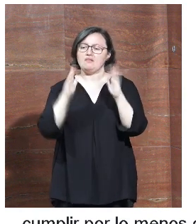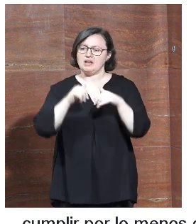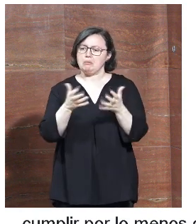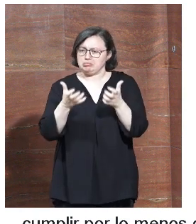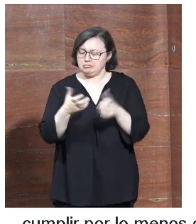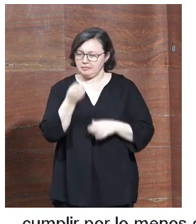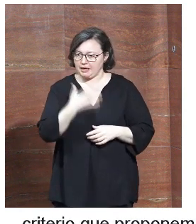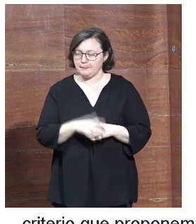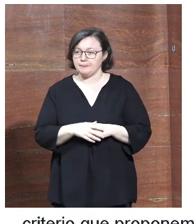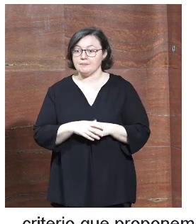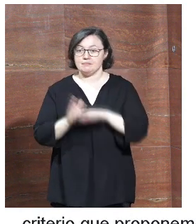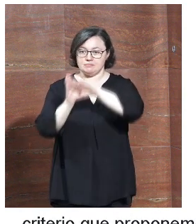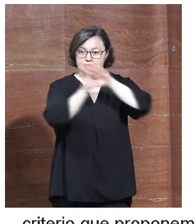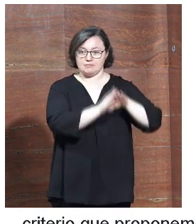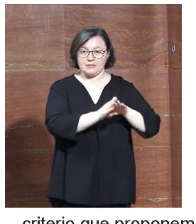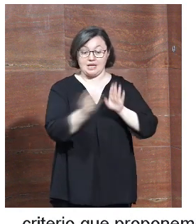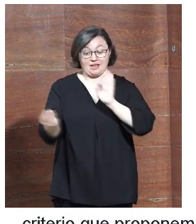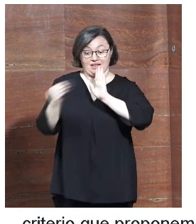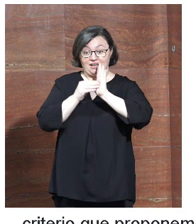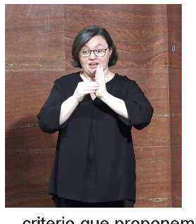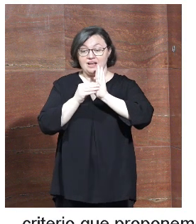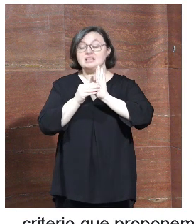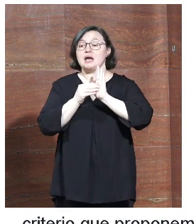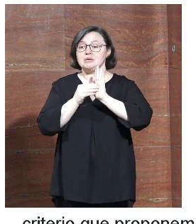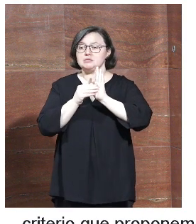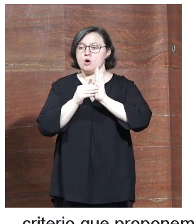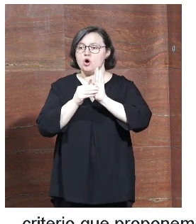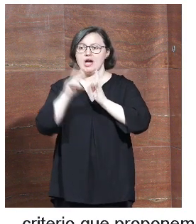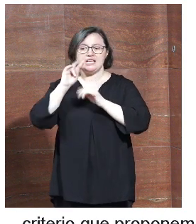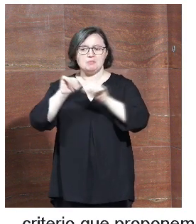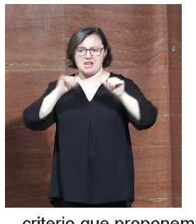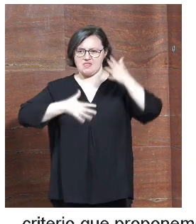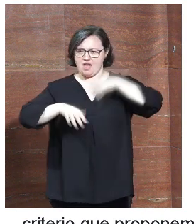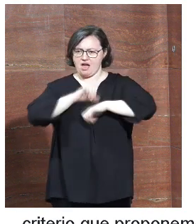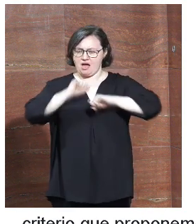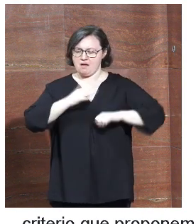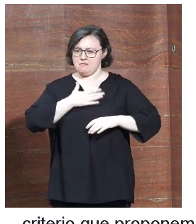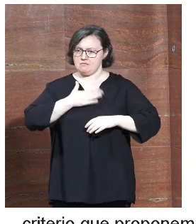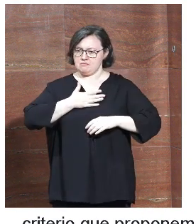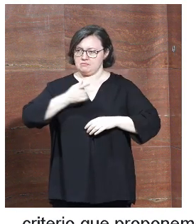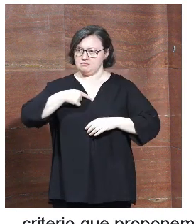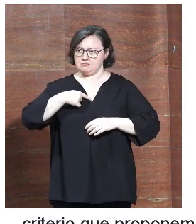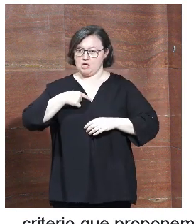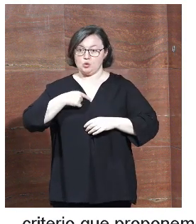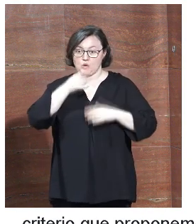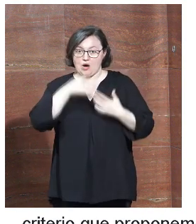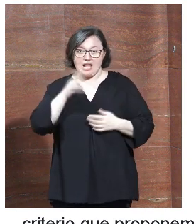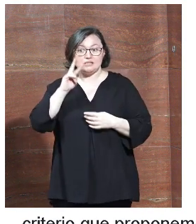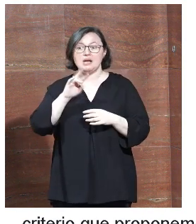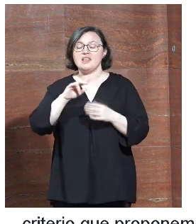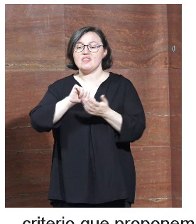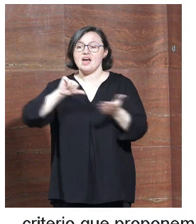género. Por otro lado, incorporar la seguridad en la experiencia urbana, me ciño totalmente ahora a la experiencia